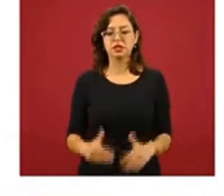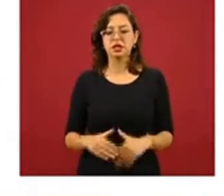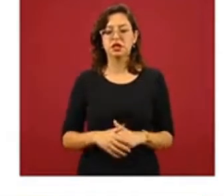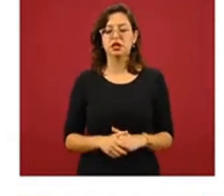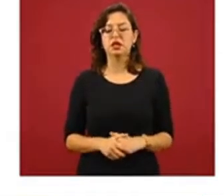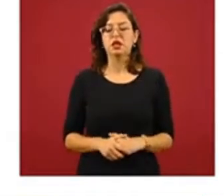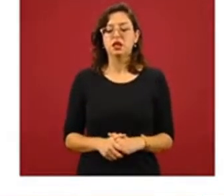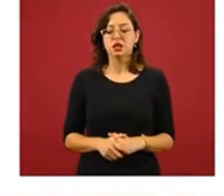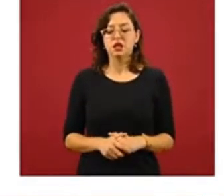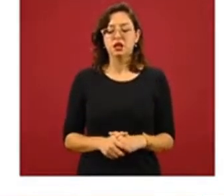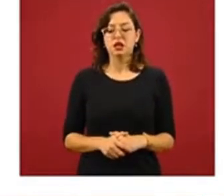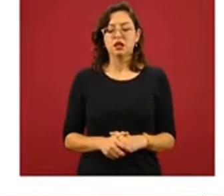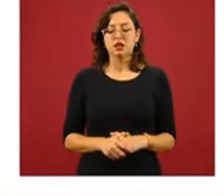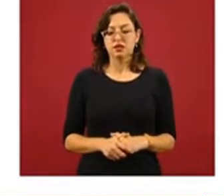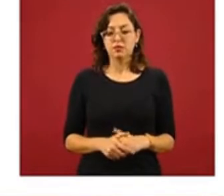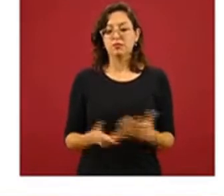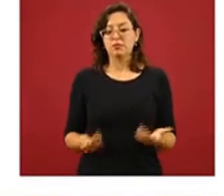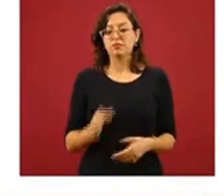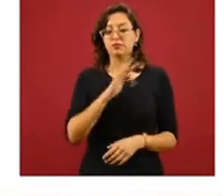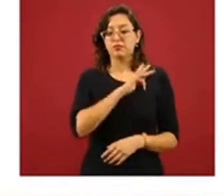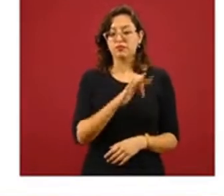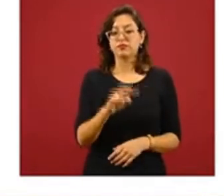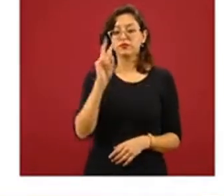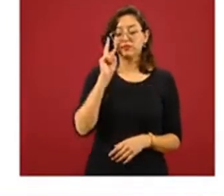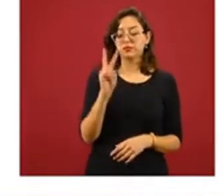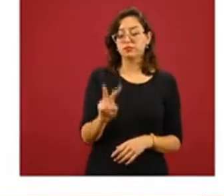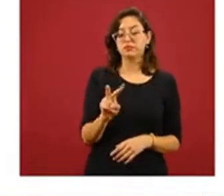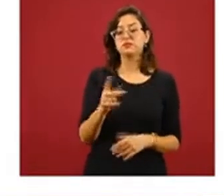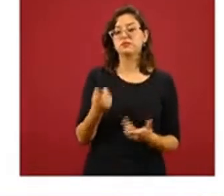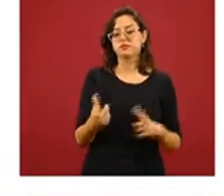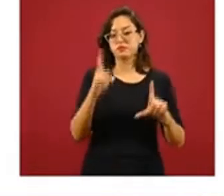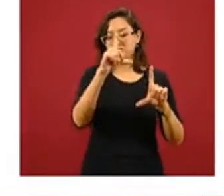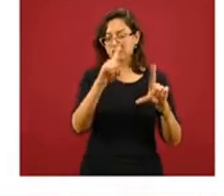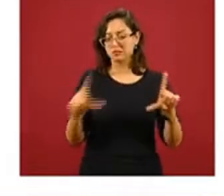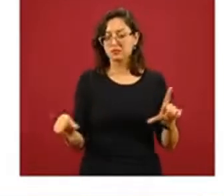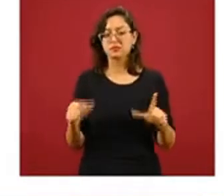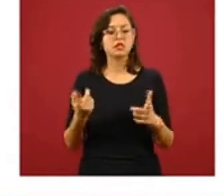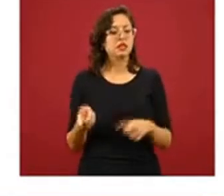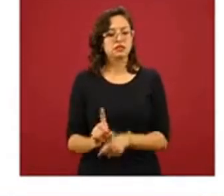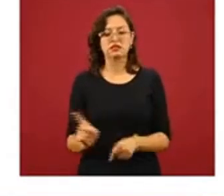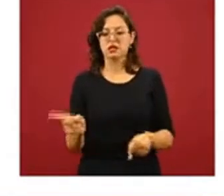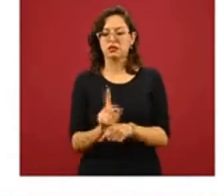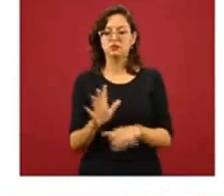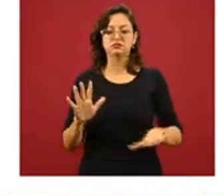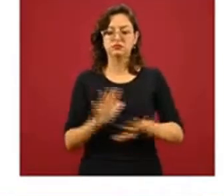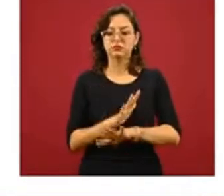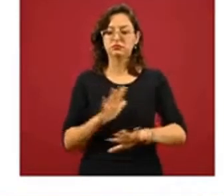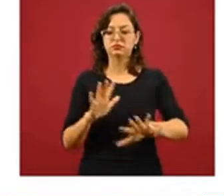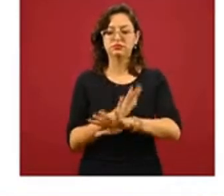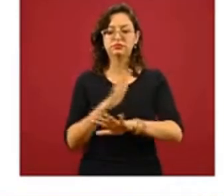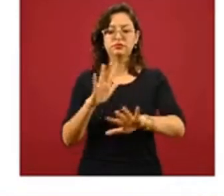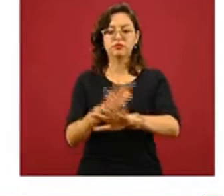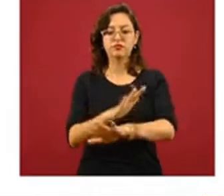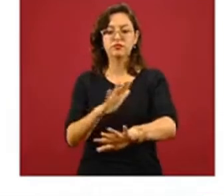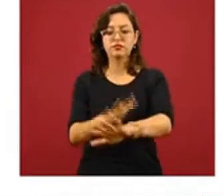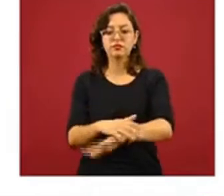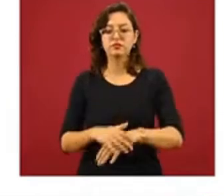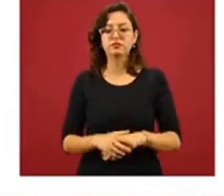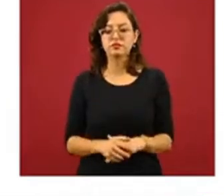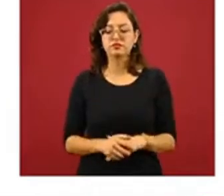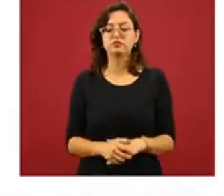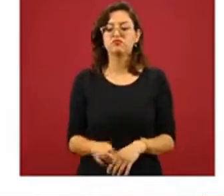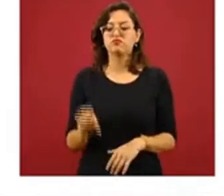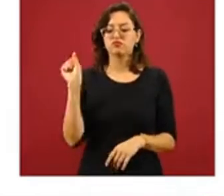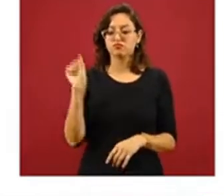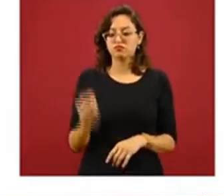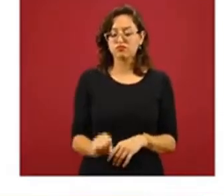precisamente nos revela de una manera un poco más rápida esto está cambiando todos los días, lo podemos notar. Hoy día tenemos